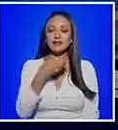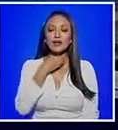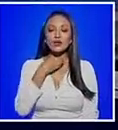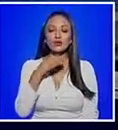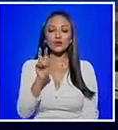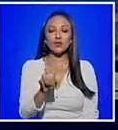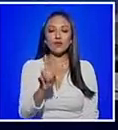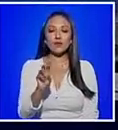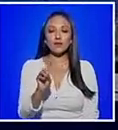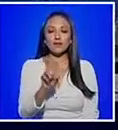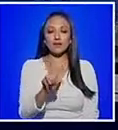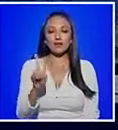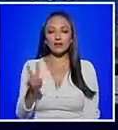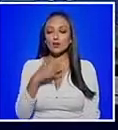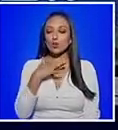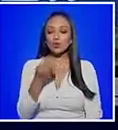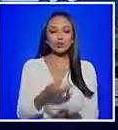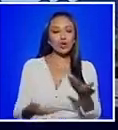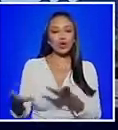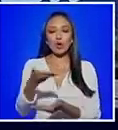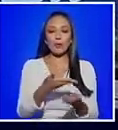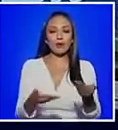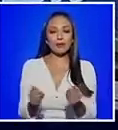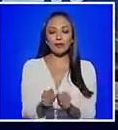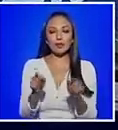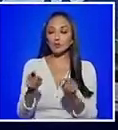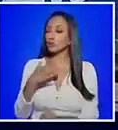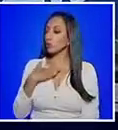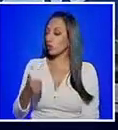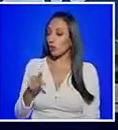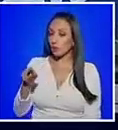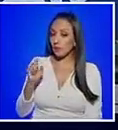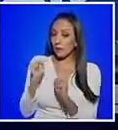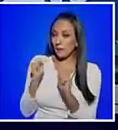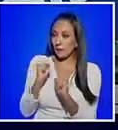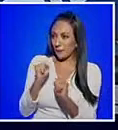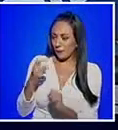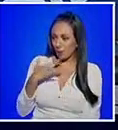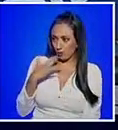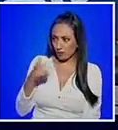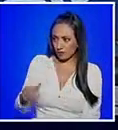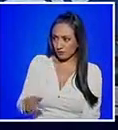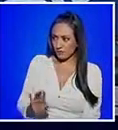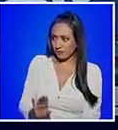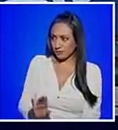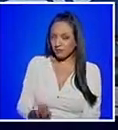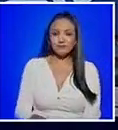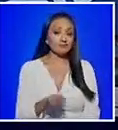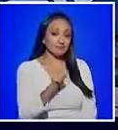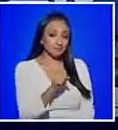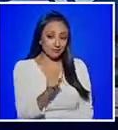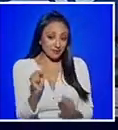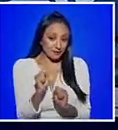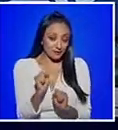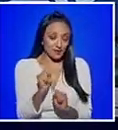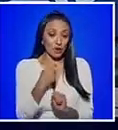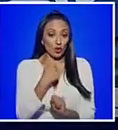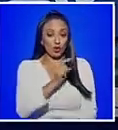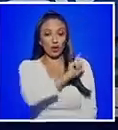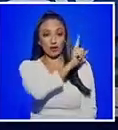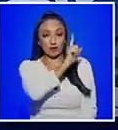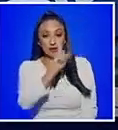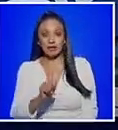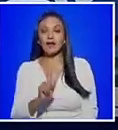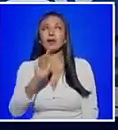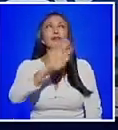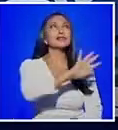2022. Es un gusto compartir con ustedes este espacio. ¿Qué tal, Juan Carlos? Una mañana muy fría. Bastante fría, aunque mientras venía al canal pude ver